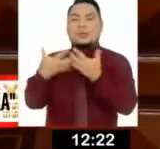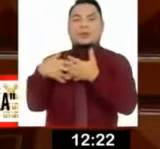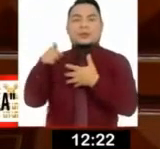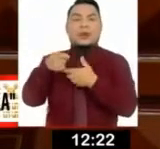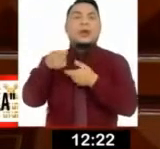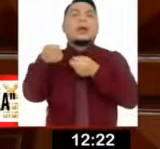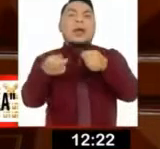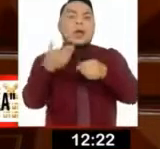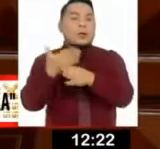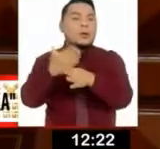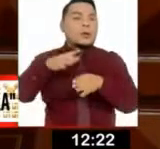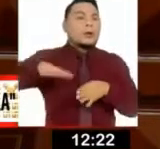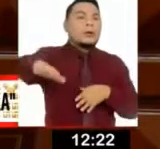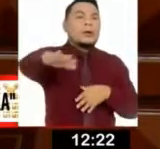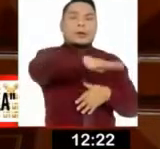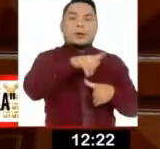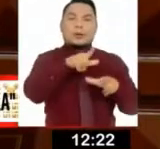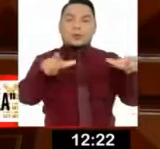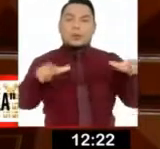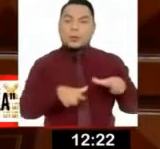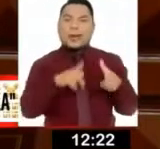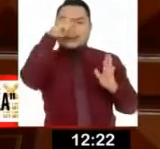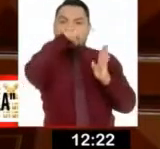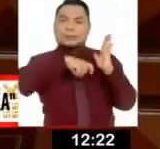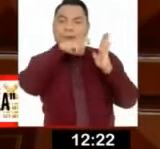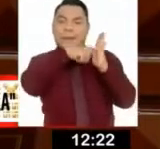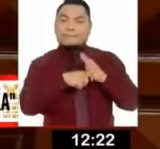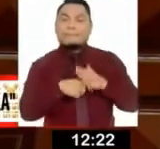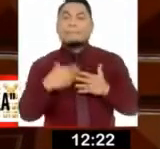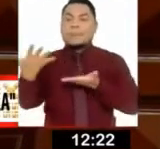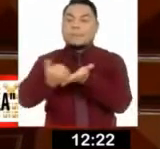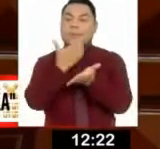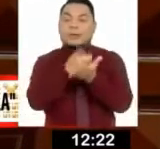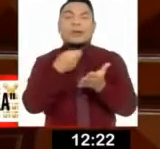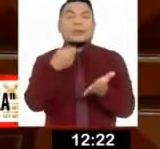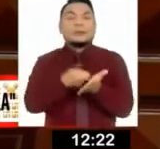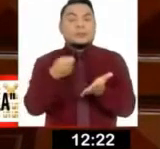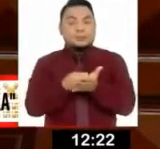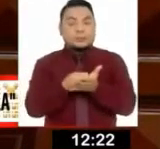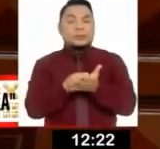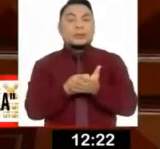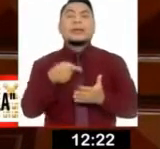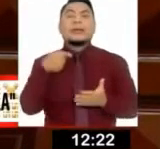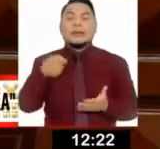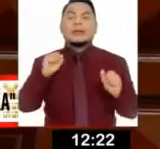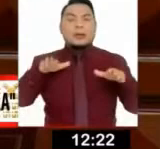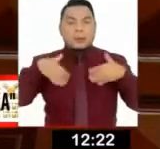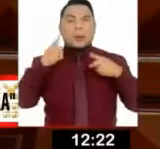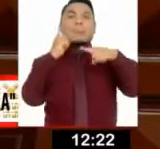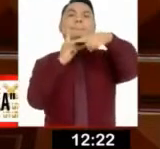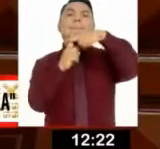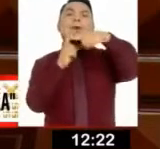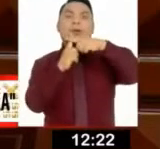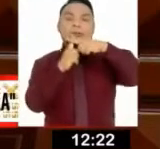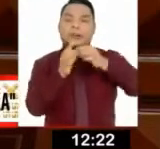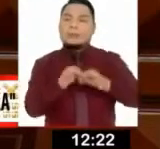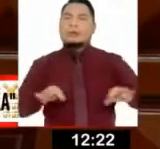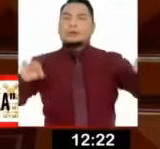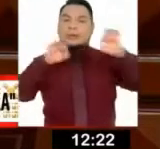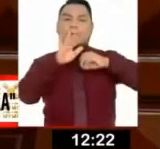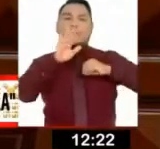contabilicen localmente, donde la recaudación de impuestos o regalías sea positiva y